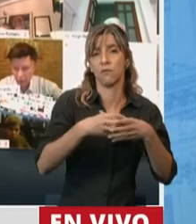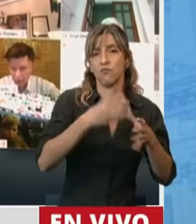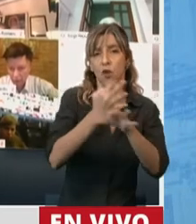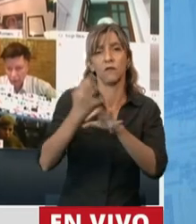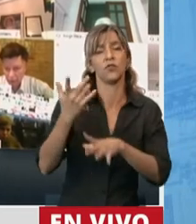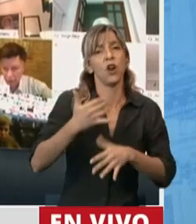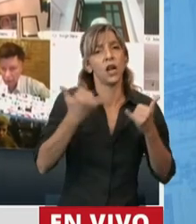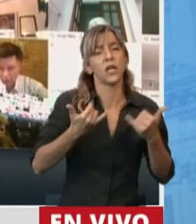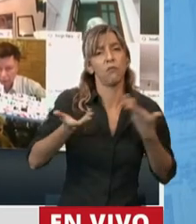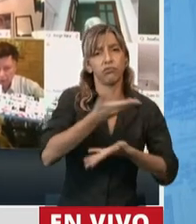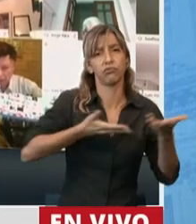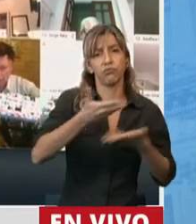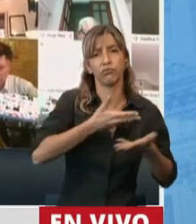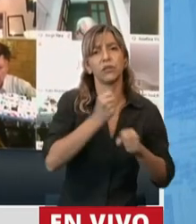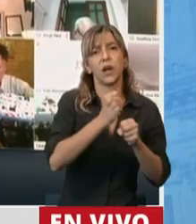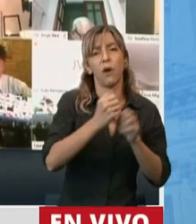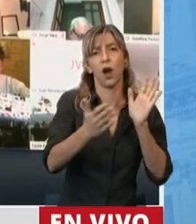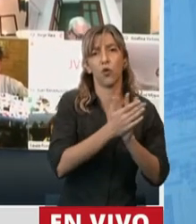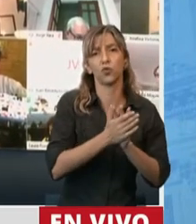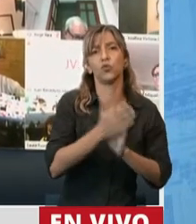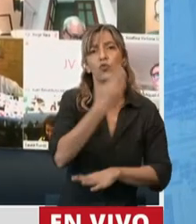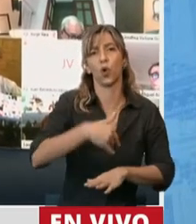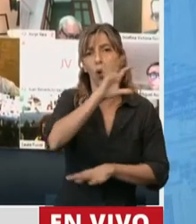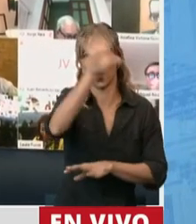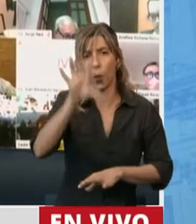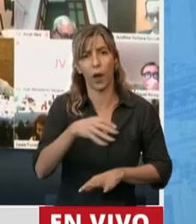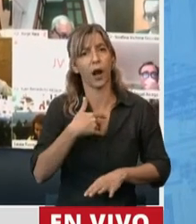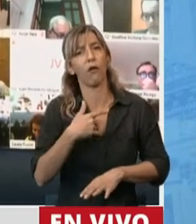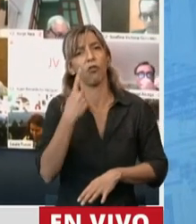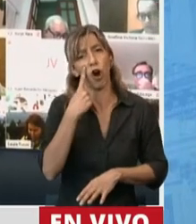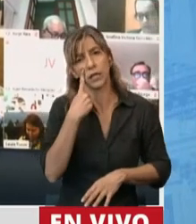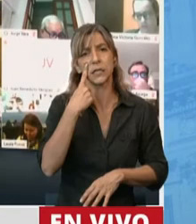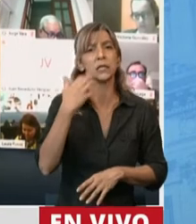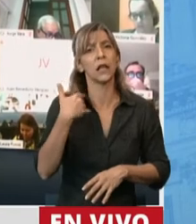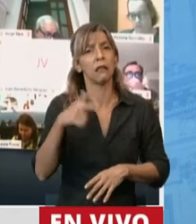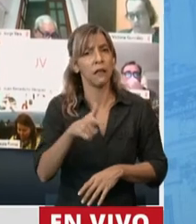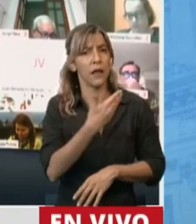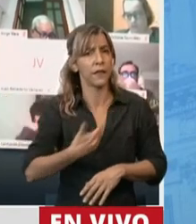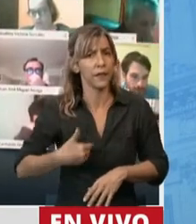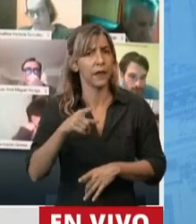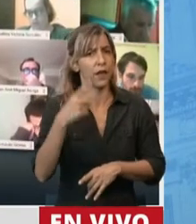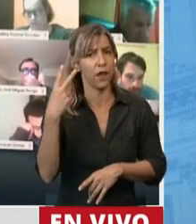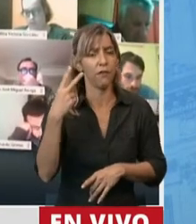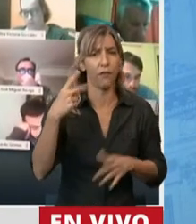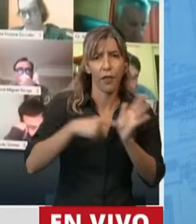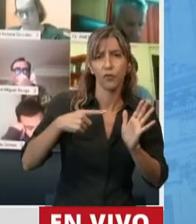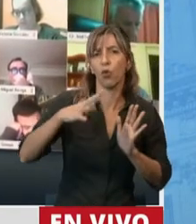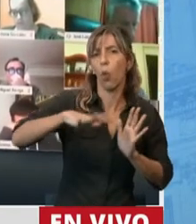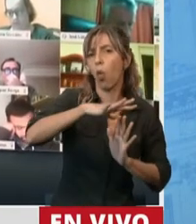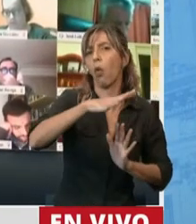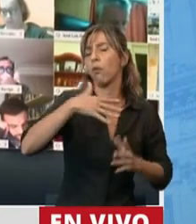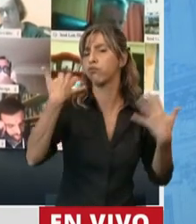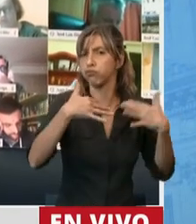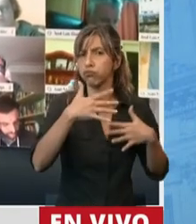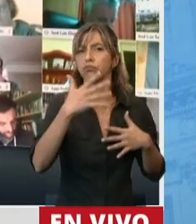trabaja en conjunto con los gobernadores, los intendentes y el jefe de la ciudad, sin distinción de banderas políticas, codo a codo para enfrentar esta